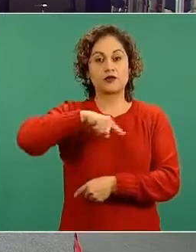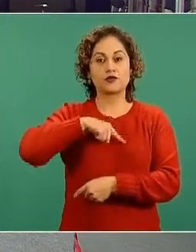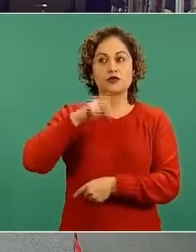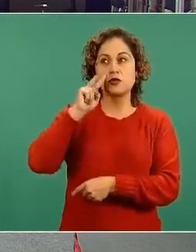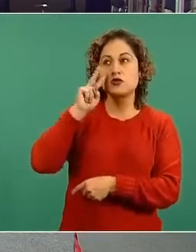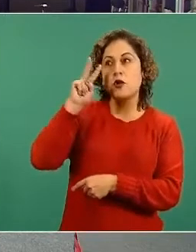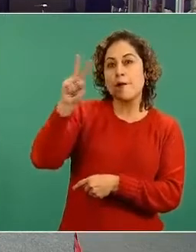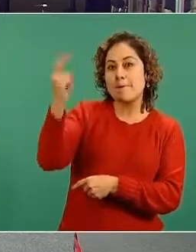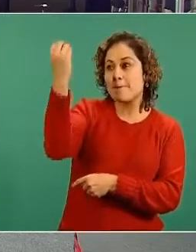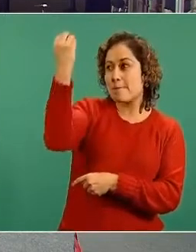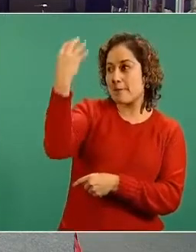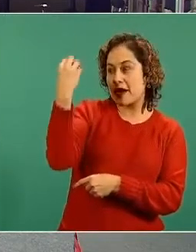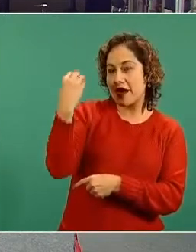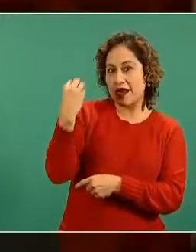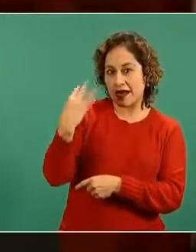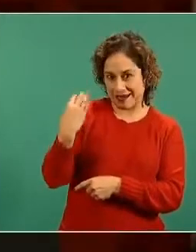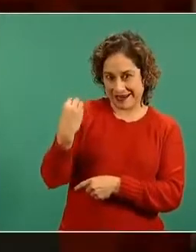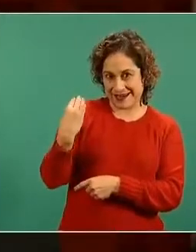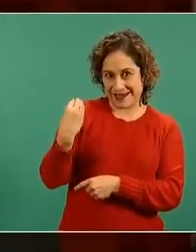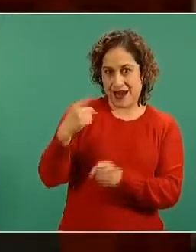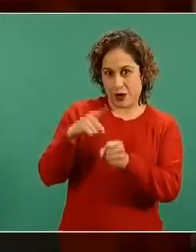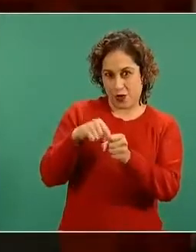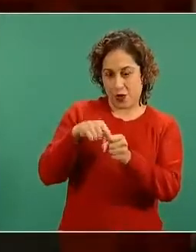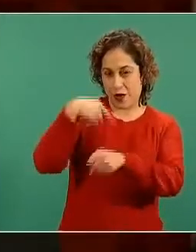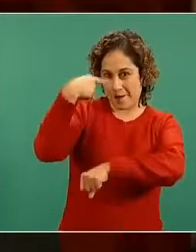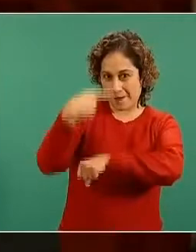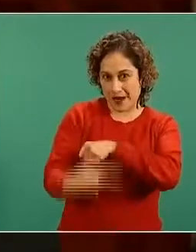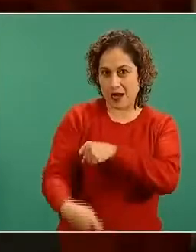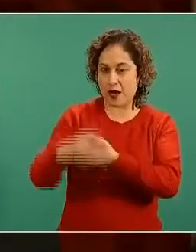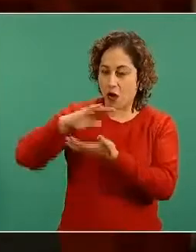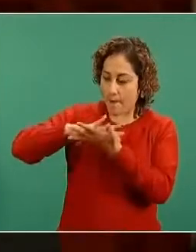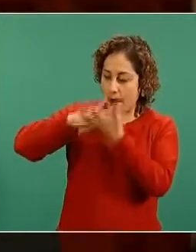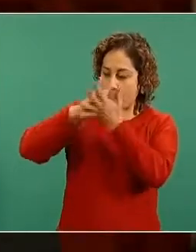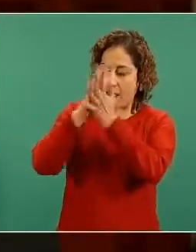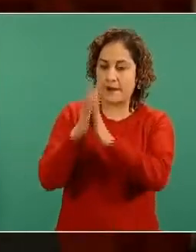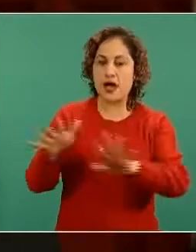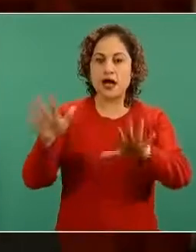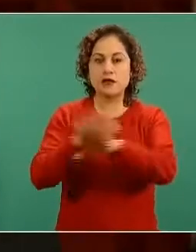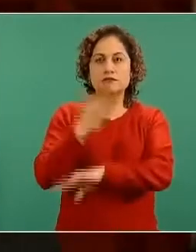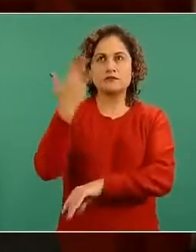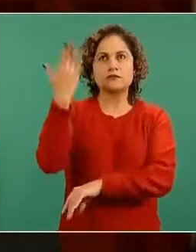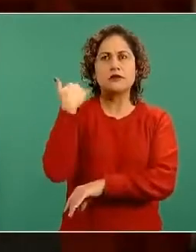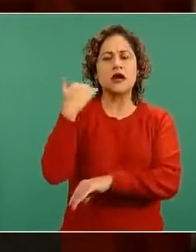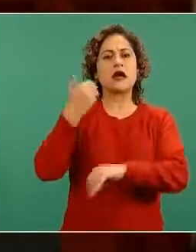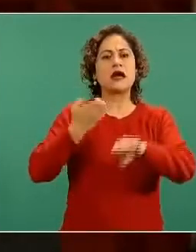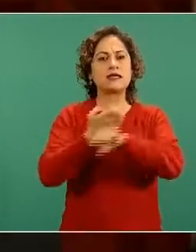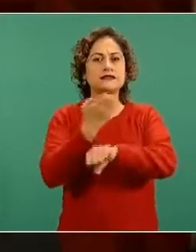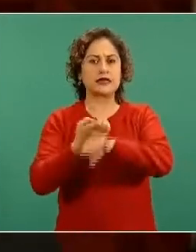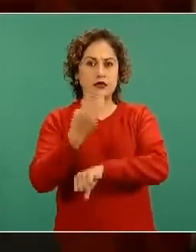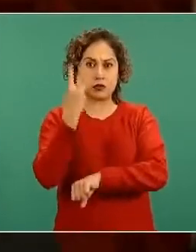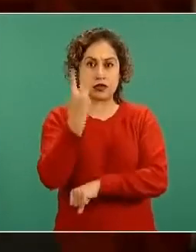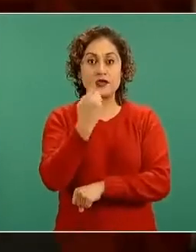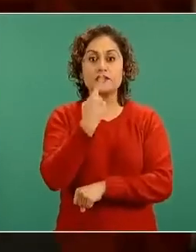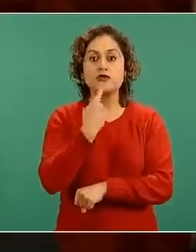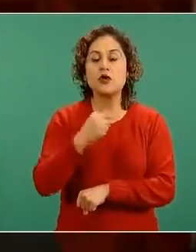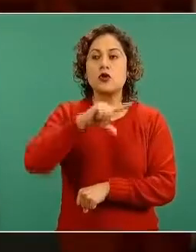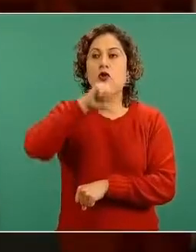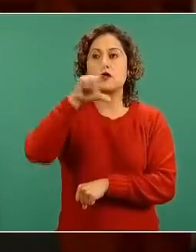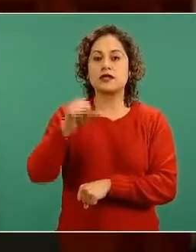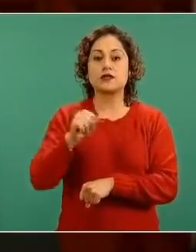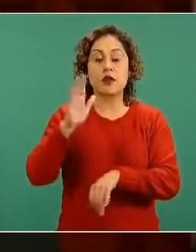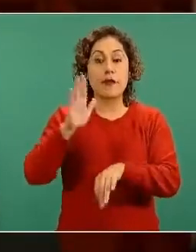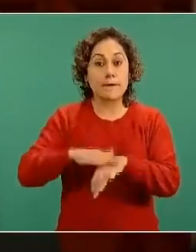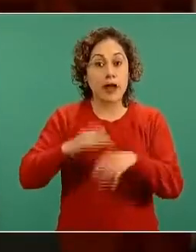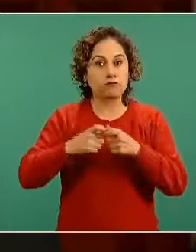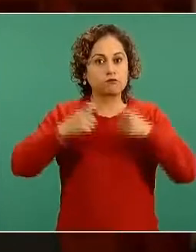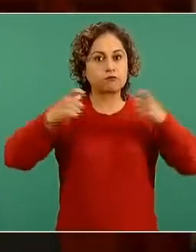semáforo. Originalmente eran 3 estados que estaban en rojo, evolucionaron 2 más, que son 5. La